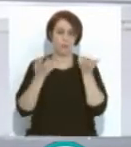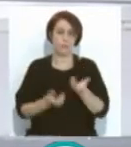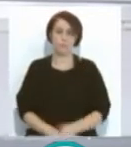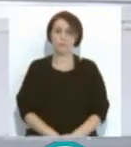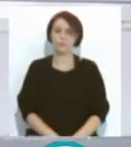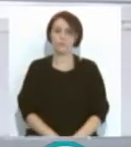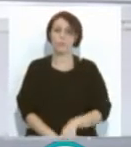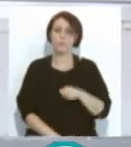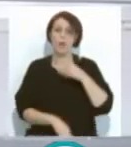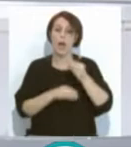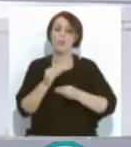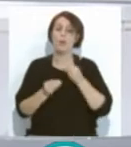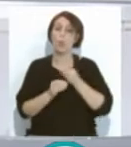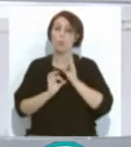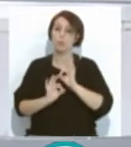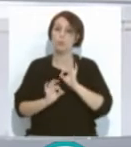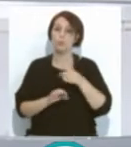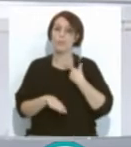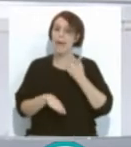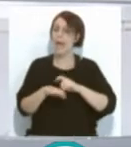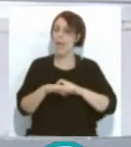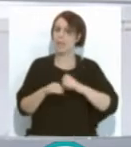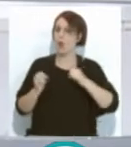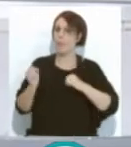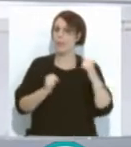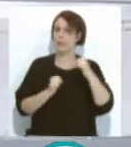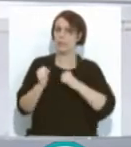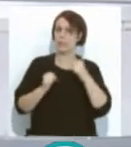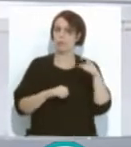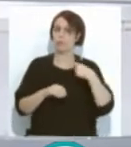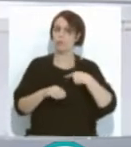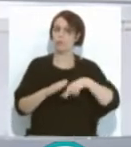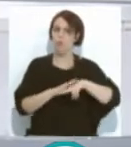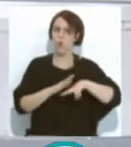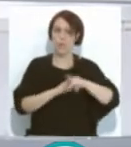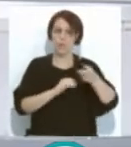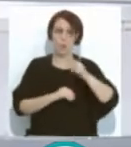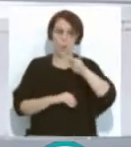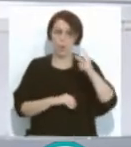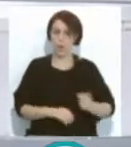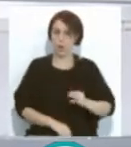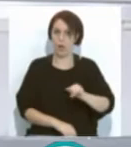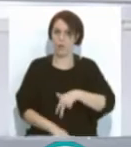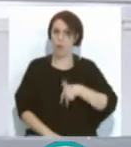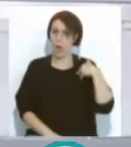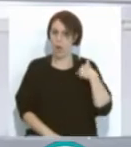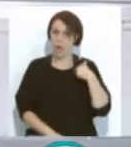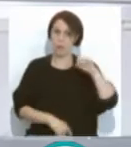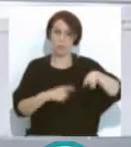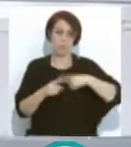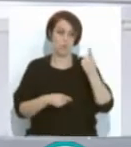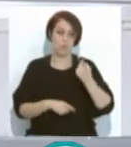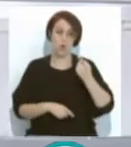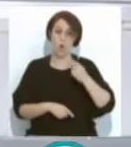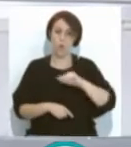ese lo hace justamente ese carácter competitivo que tienen los futbolistas uruguayos en general. O sea, después hay algún talentoso